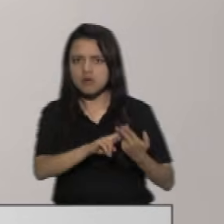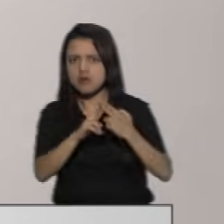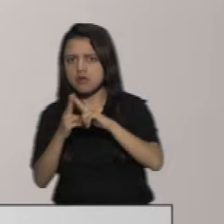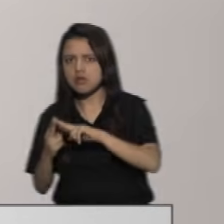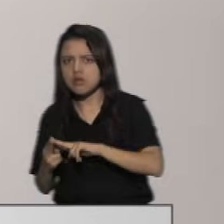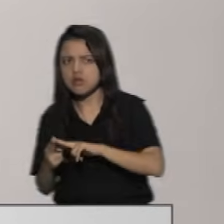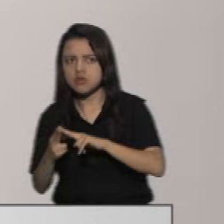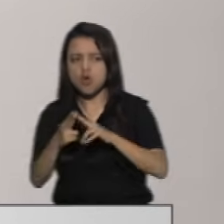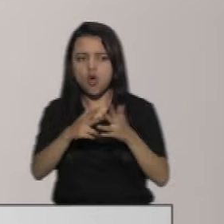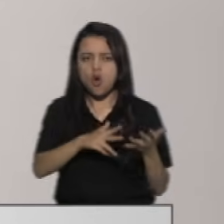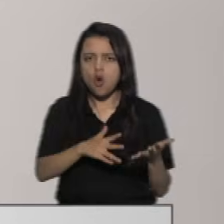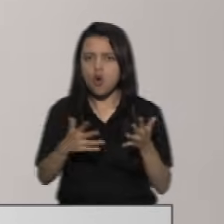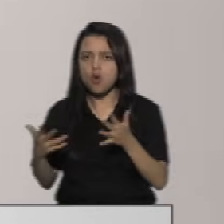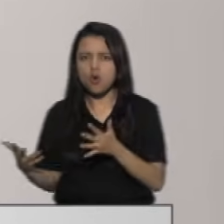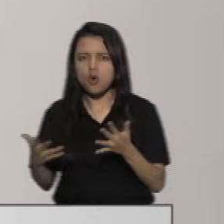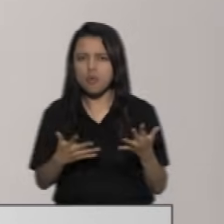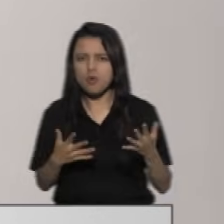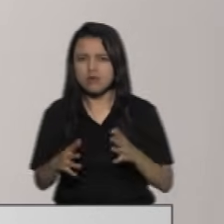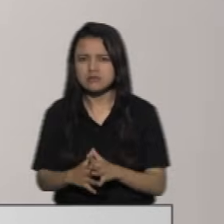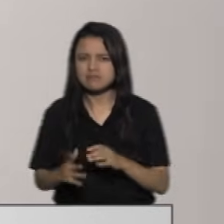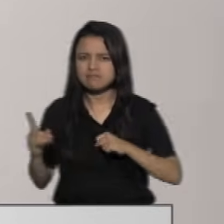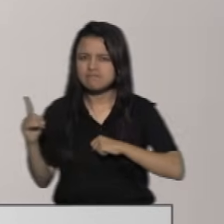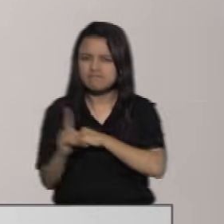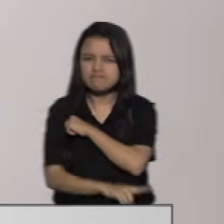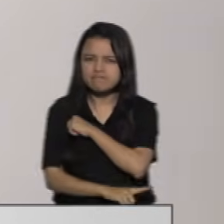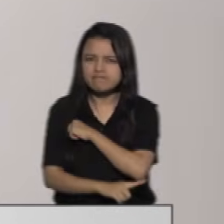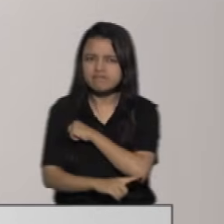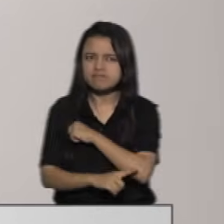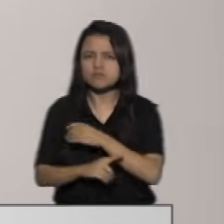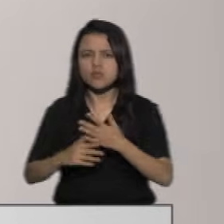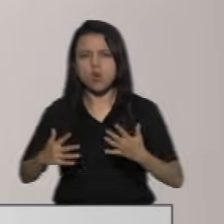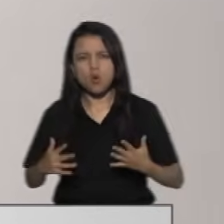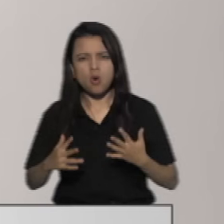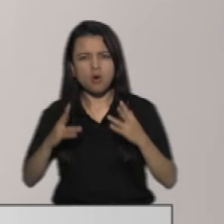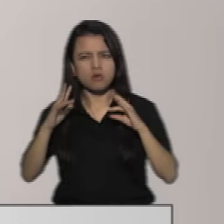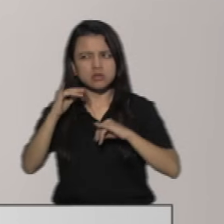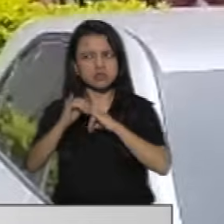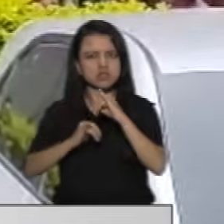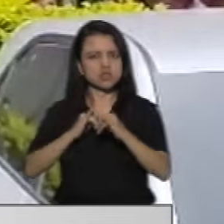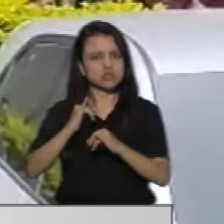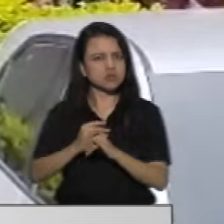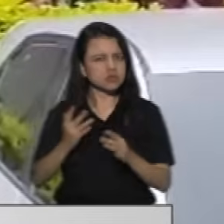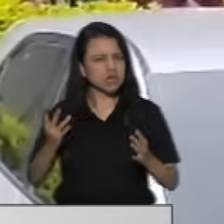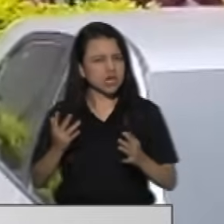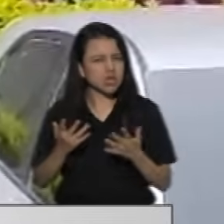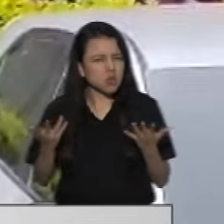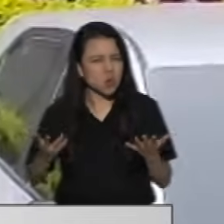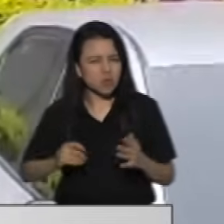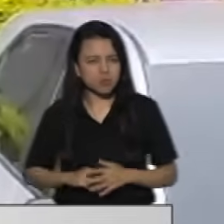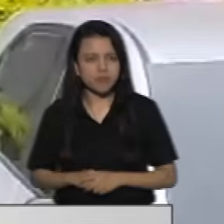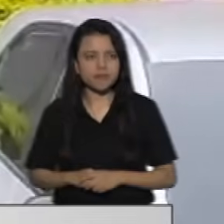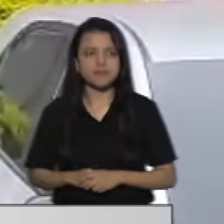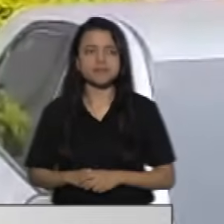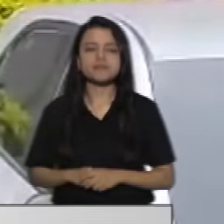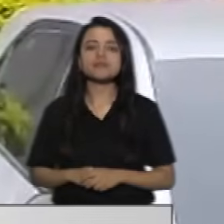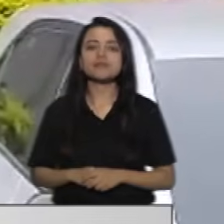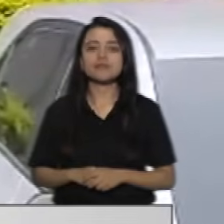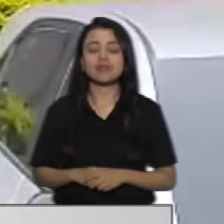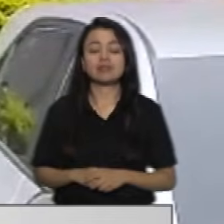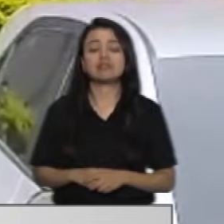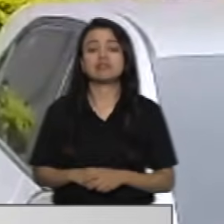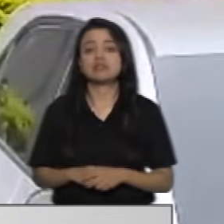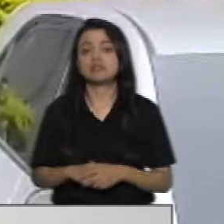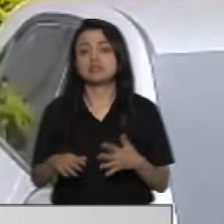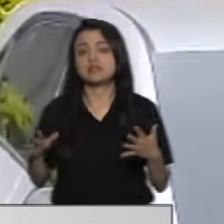constituirse en un delito mucho más importante de carácter internacional. Más de la mitad de los asesinatos en Santiago de